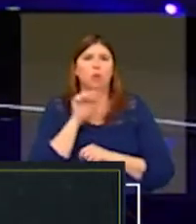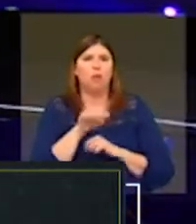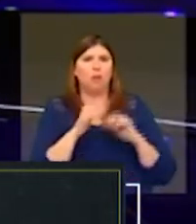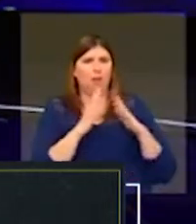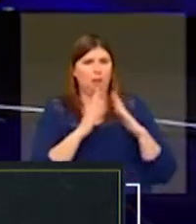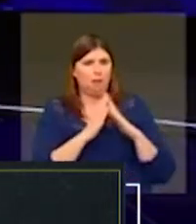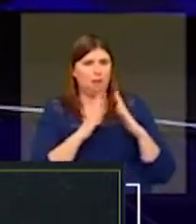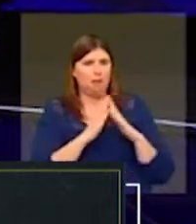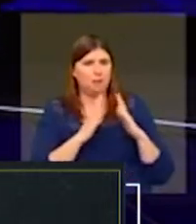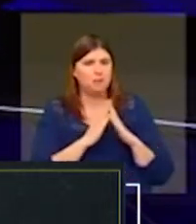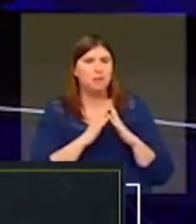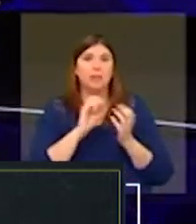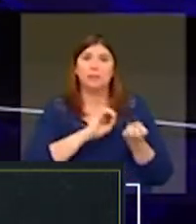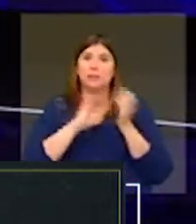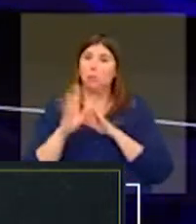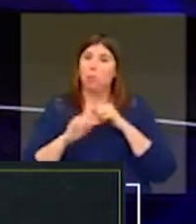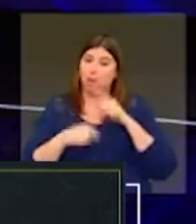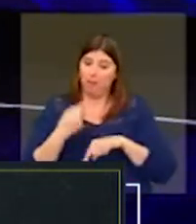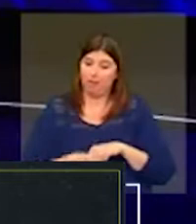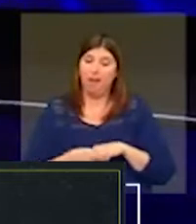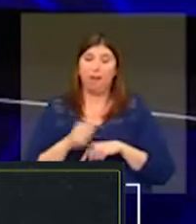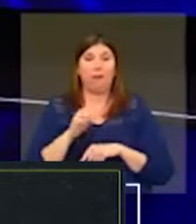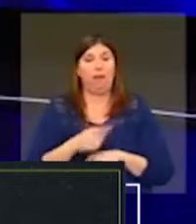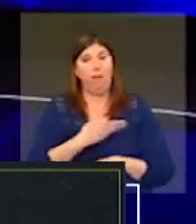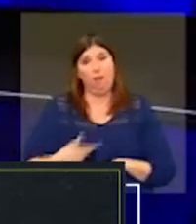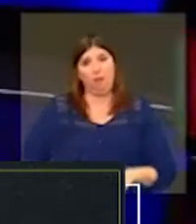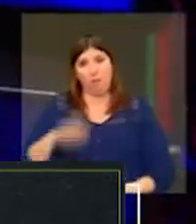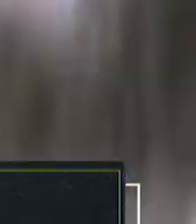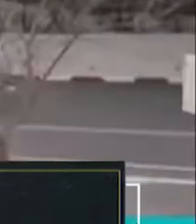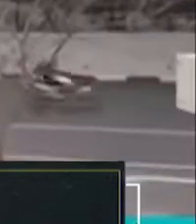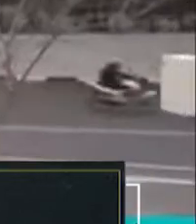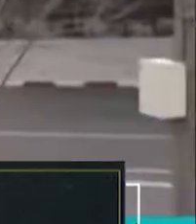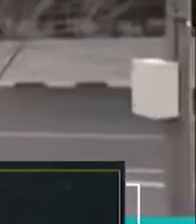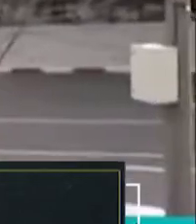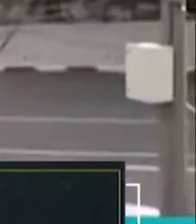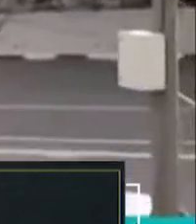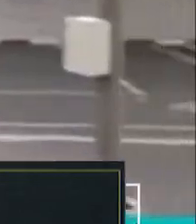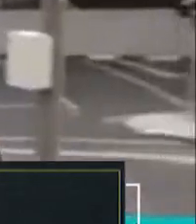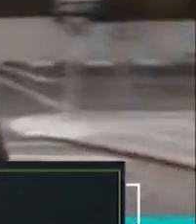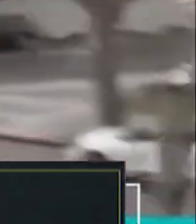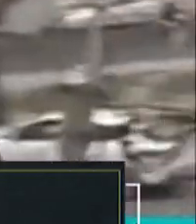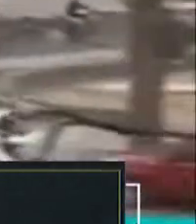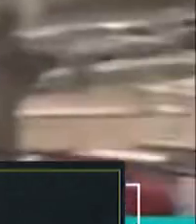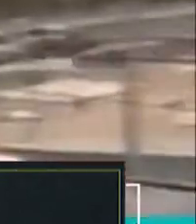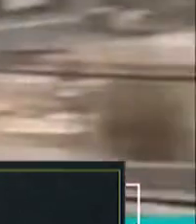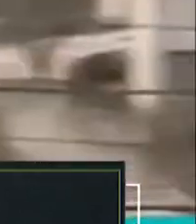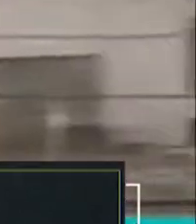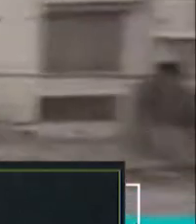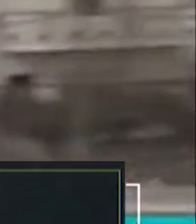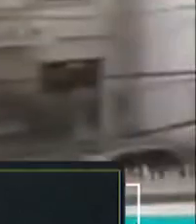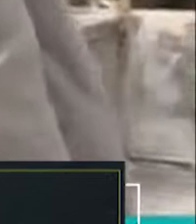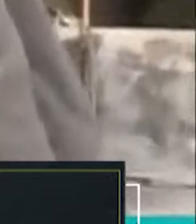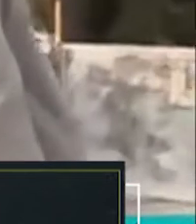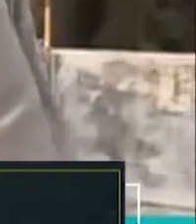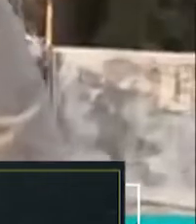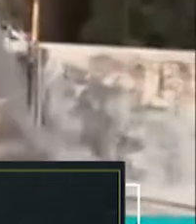Por favor. A la que se muda mañana el presidente de la República. Y donde ya vivió. Sí, sí. Quirón, esto que vos ves ahora, ¿hace cuántos años vivís